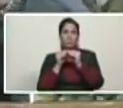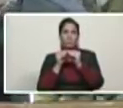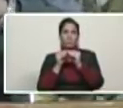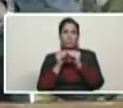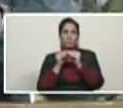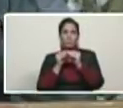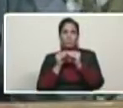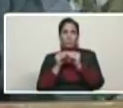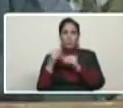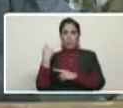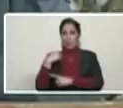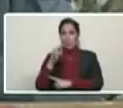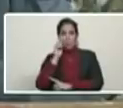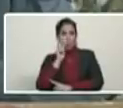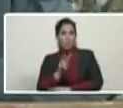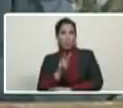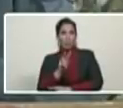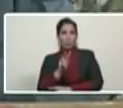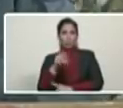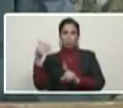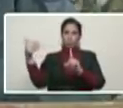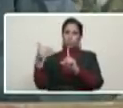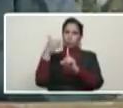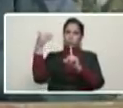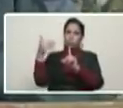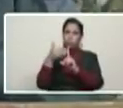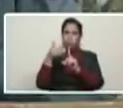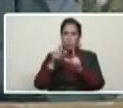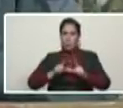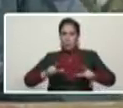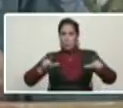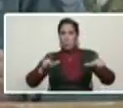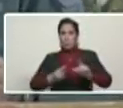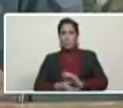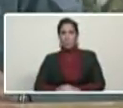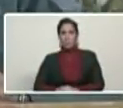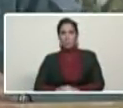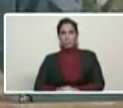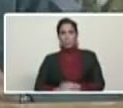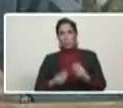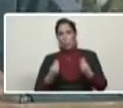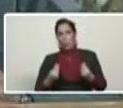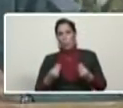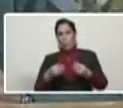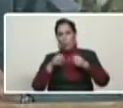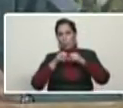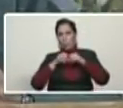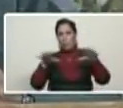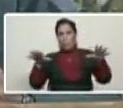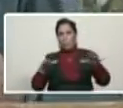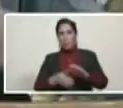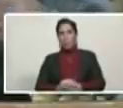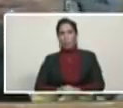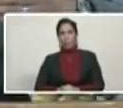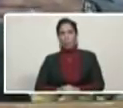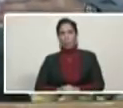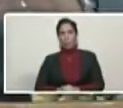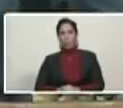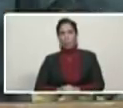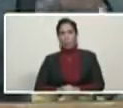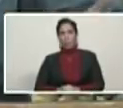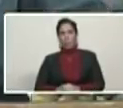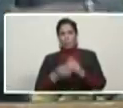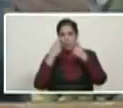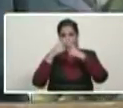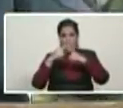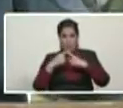Tenemos que ver los escenarios de amenaza. Cuando uno va a desplegar un ejercicio militar, tiene que ver